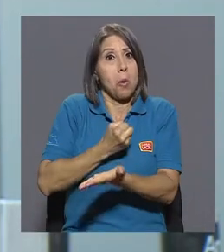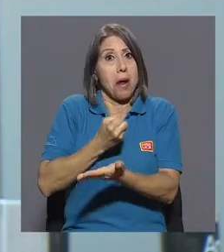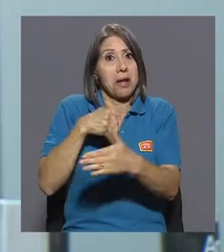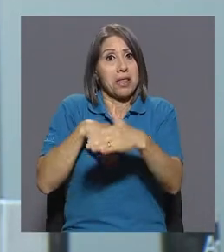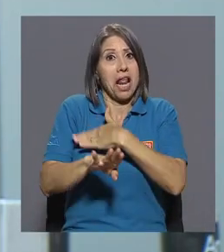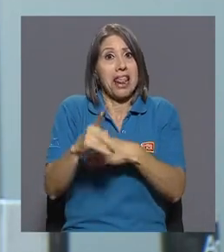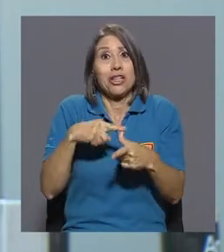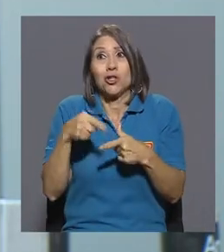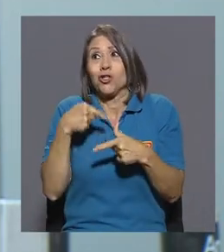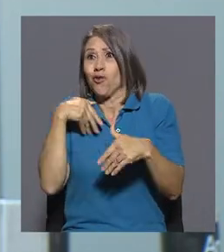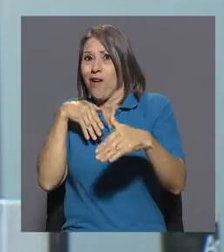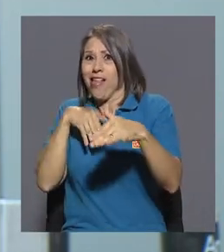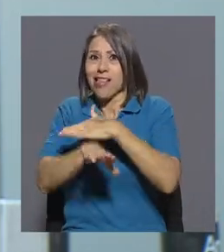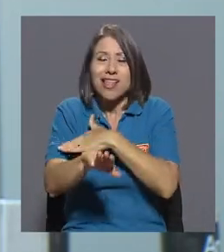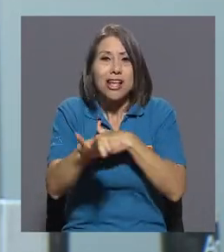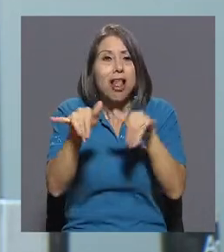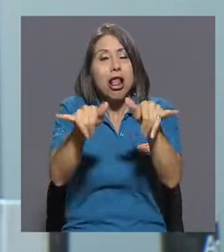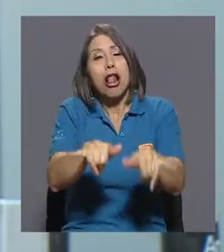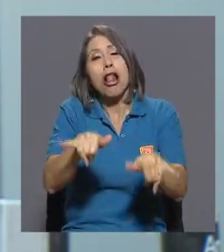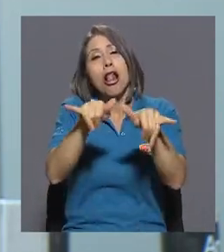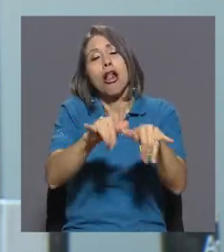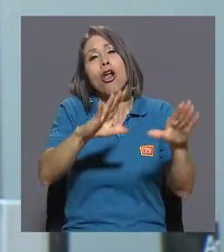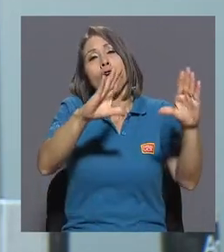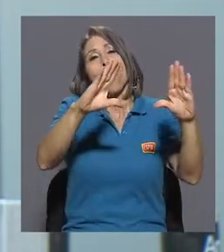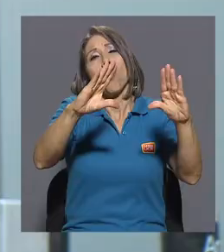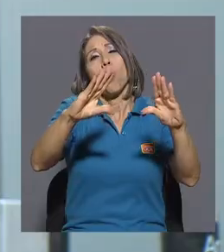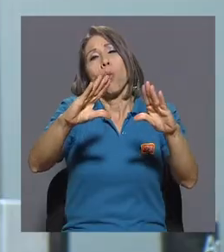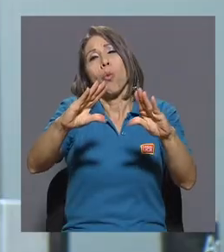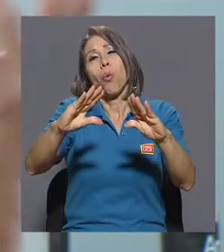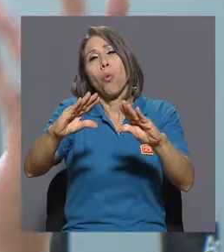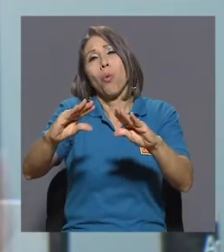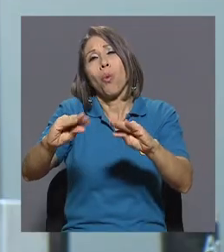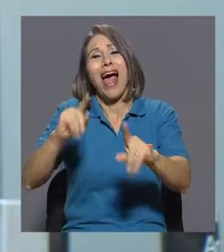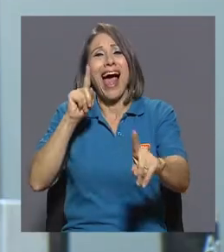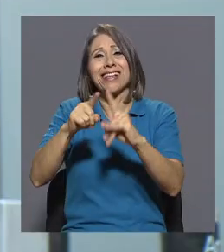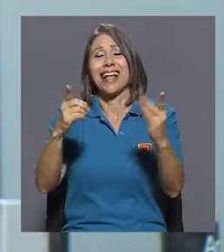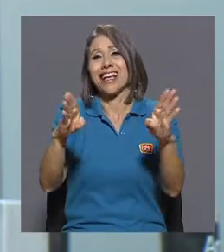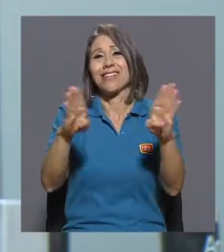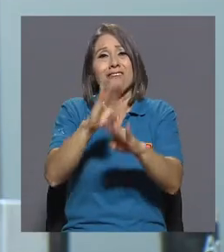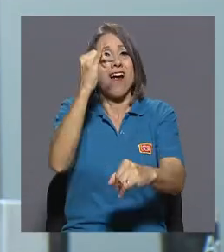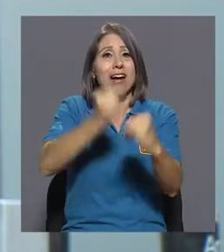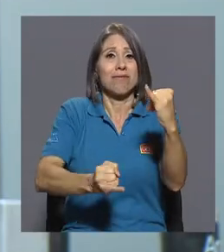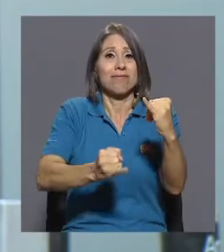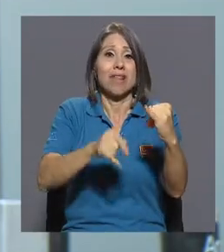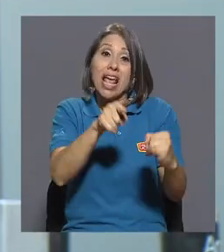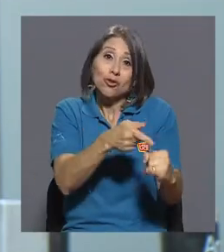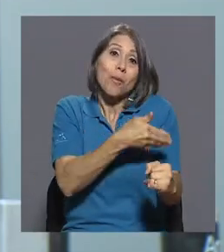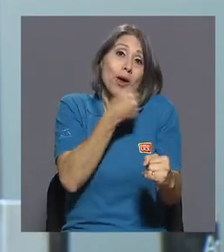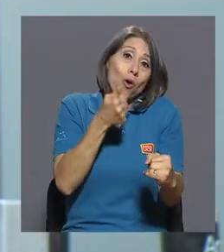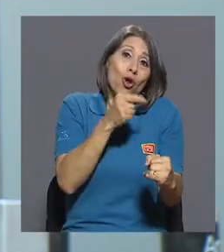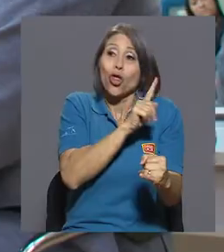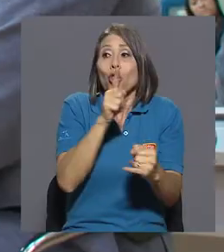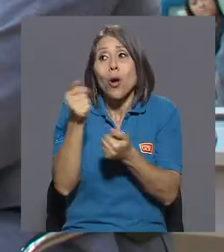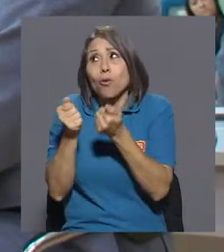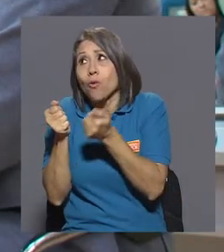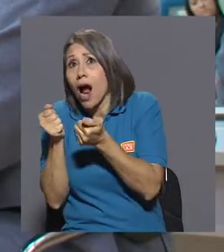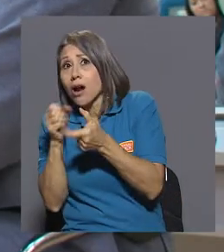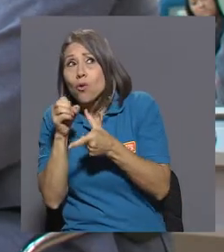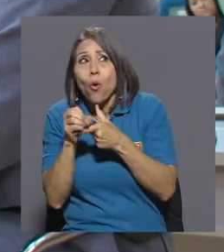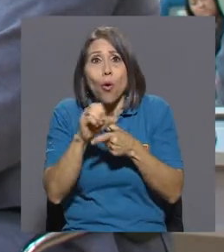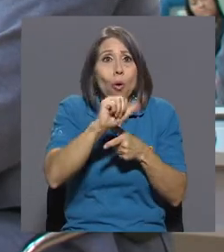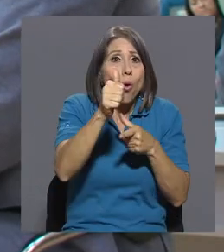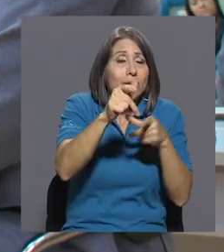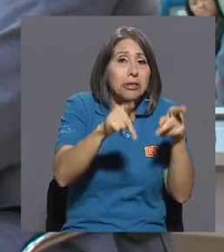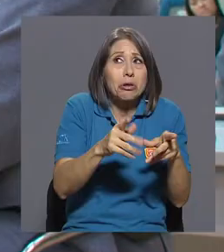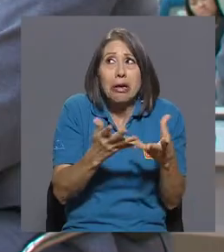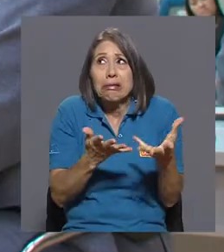metía en a disco y yo me quedaba ahí hasta que cerraran, ¿verdad? Era mejor eso que estar en un carro o arrimado a algún lado. Entonces yo iba a los discos y todo, y siempre había